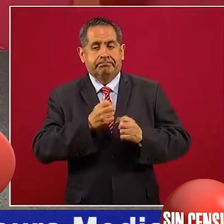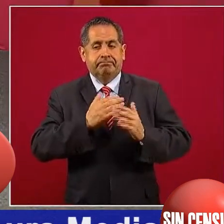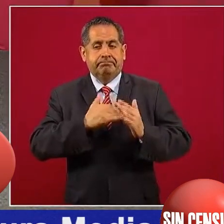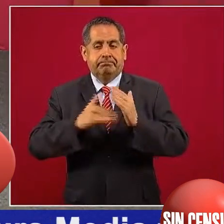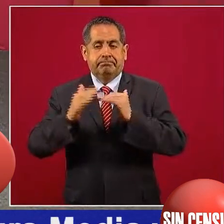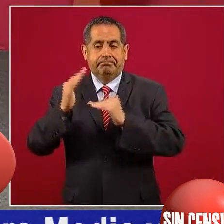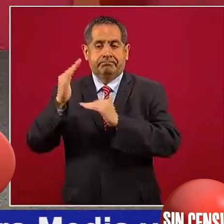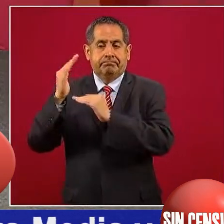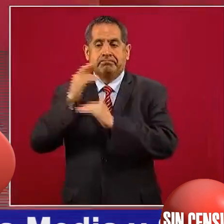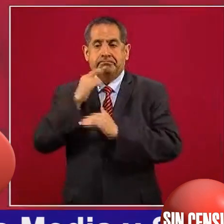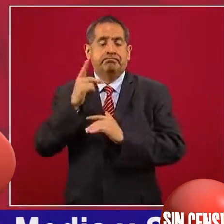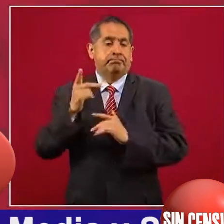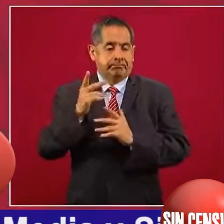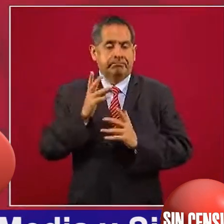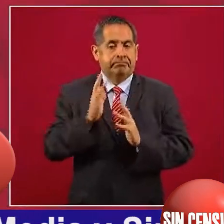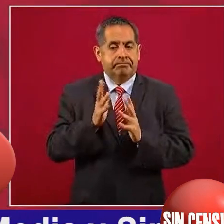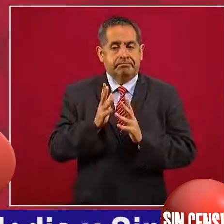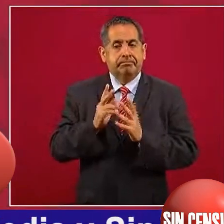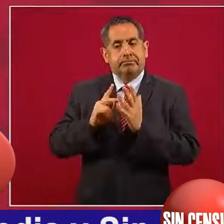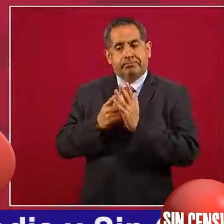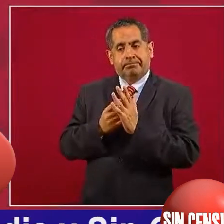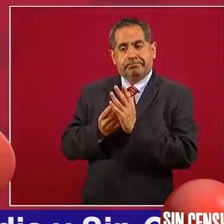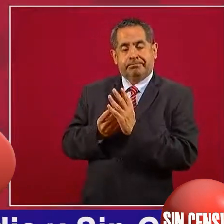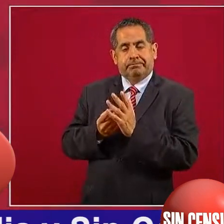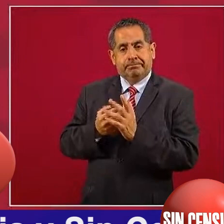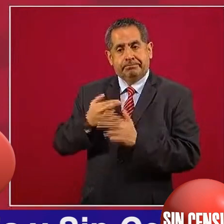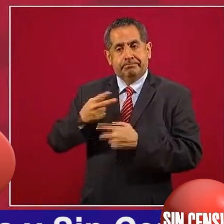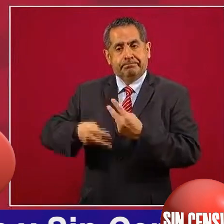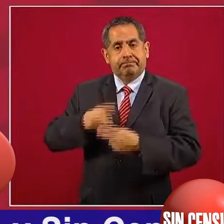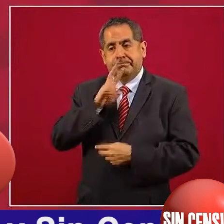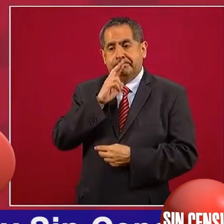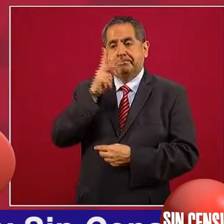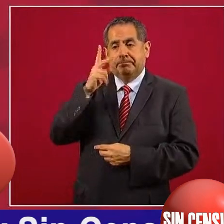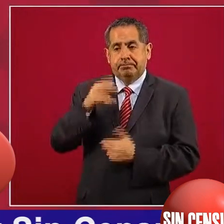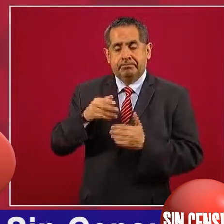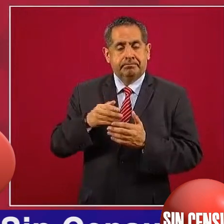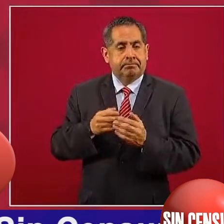repuntando, ya estamos saliendo